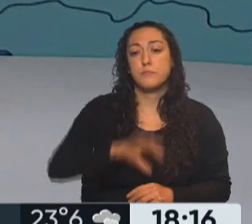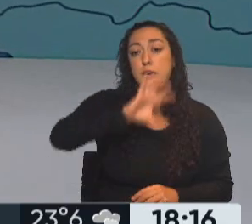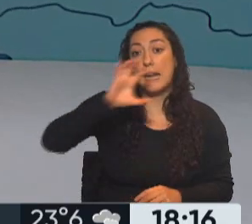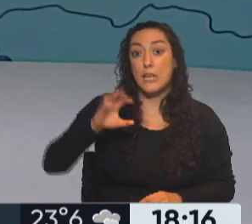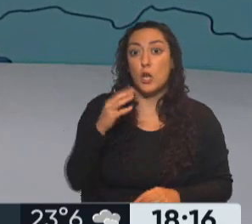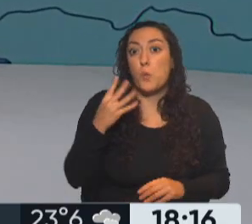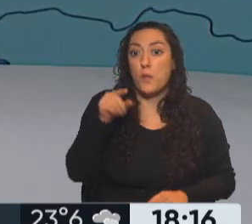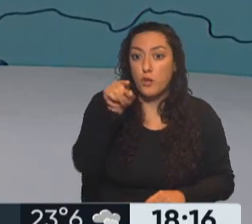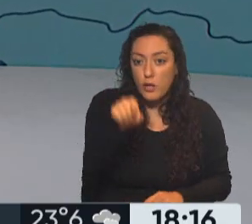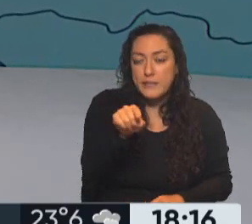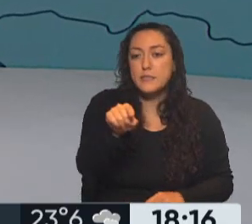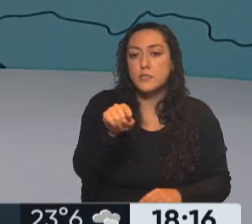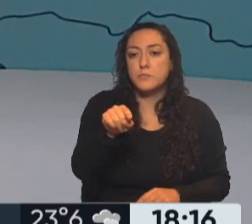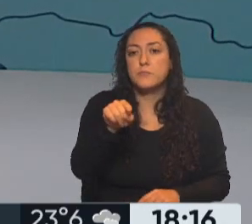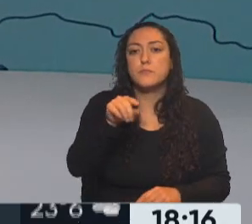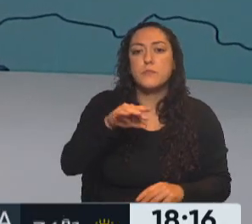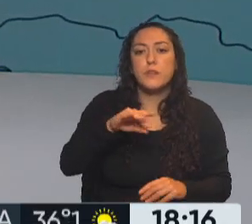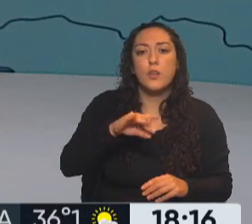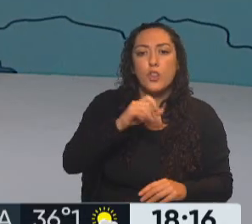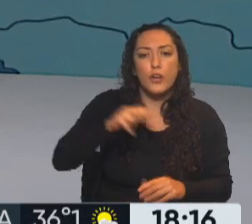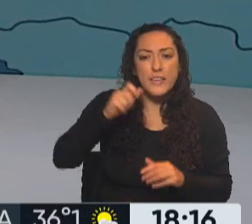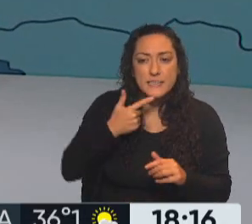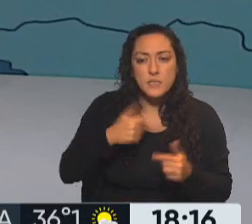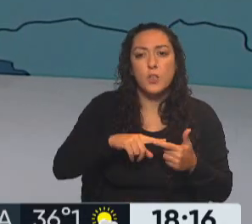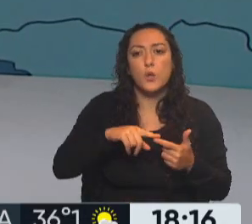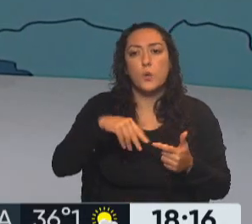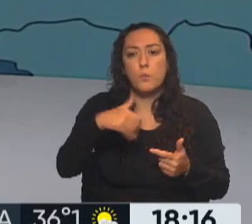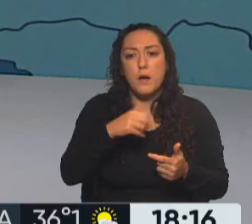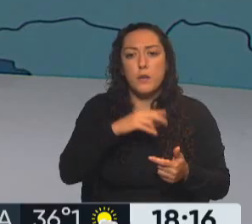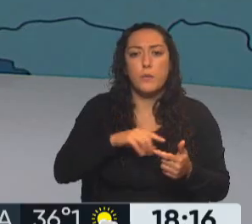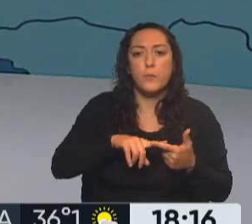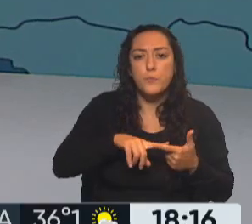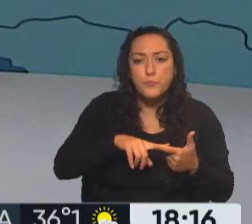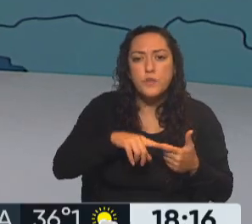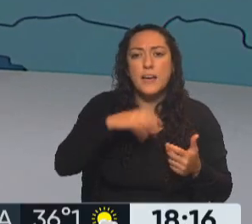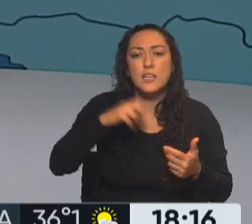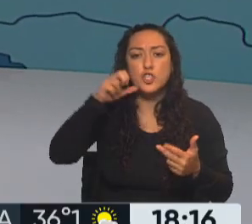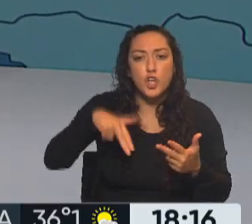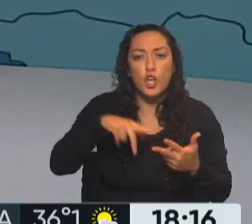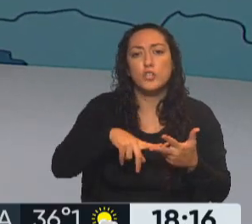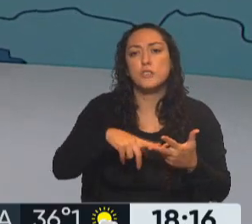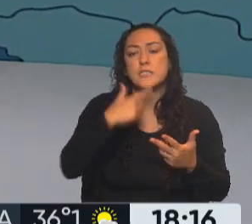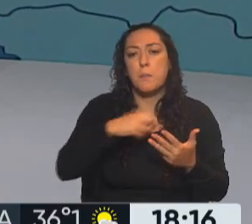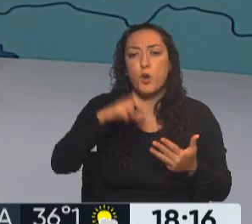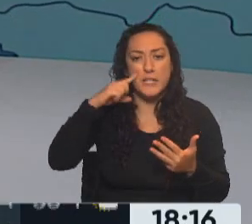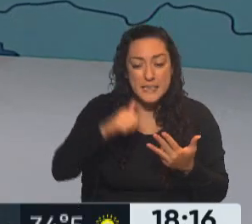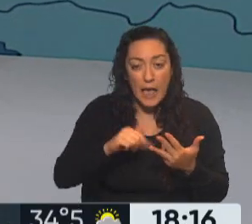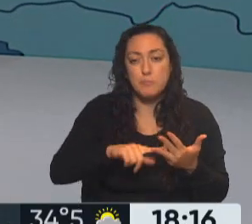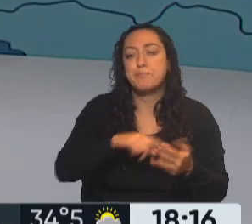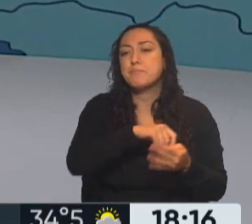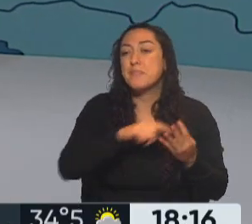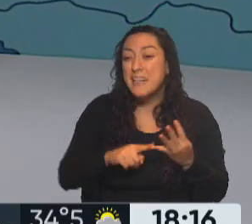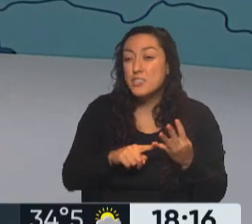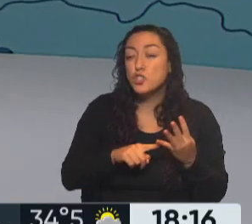estamos hablando de Donetsk, de Lugansk, de Zaporilla y de Jersón, que están controladas parcialmente